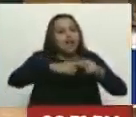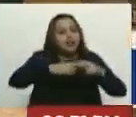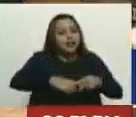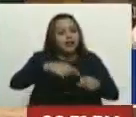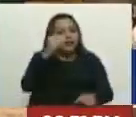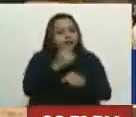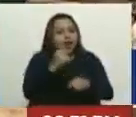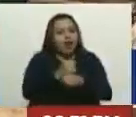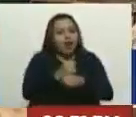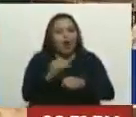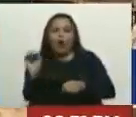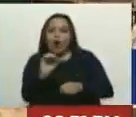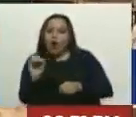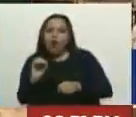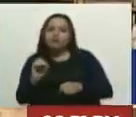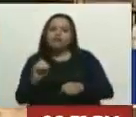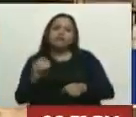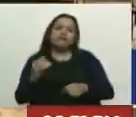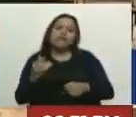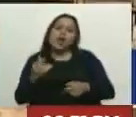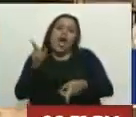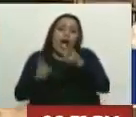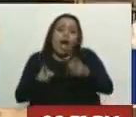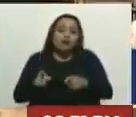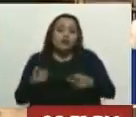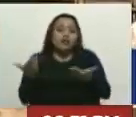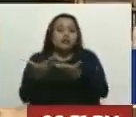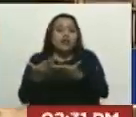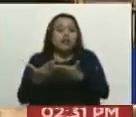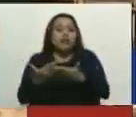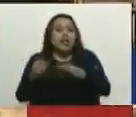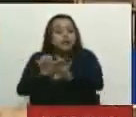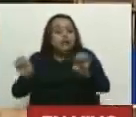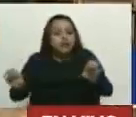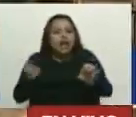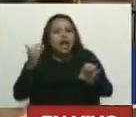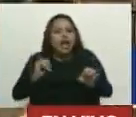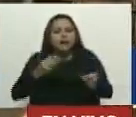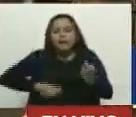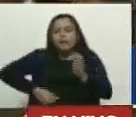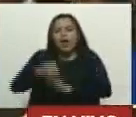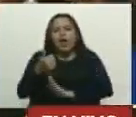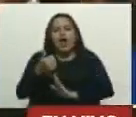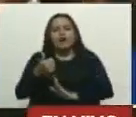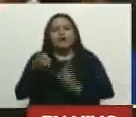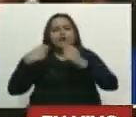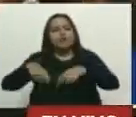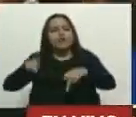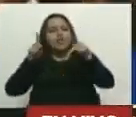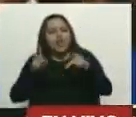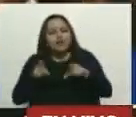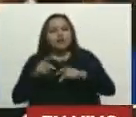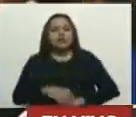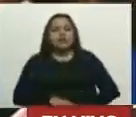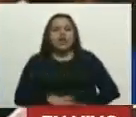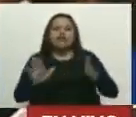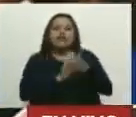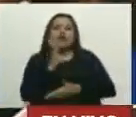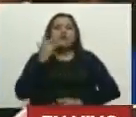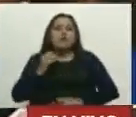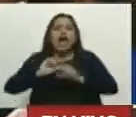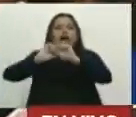o carreras de oficios amplíen su abanico de oportunidades hacia carreras que tengan que ver, por ejemplo, con